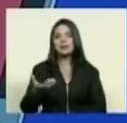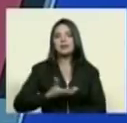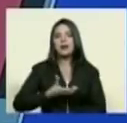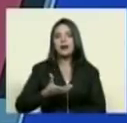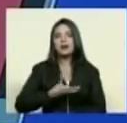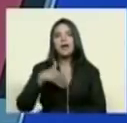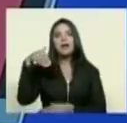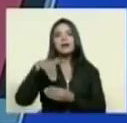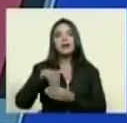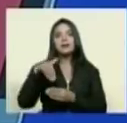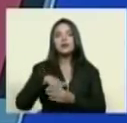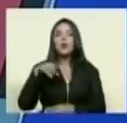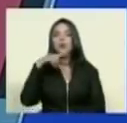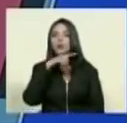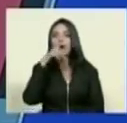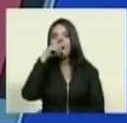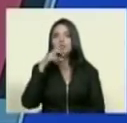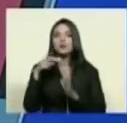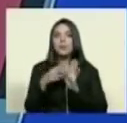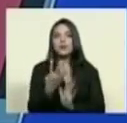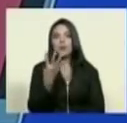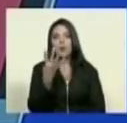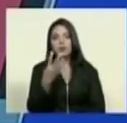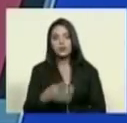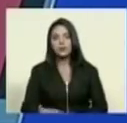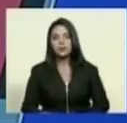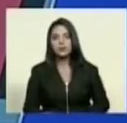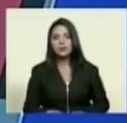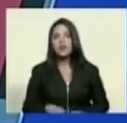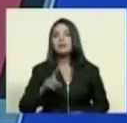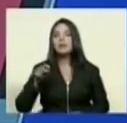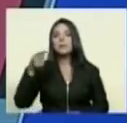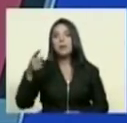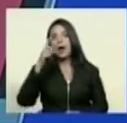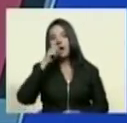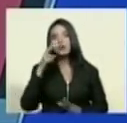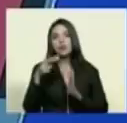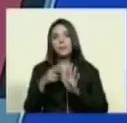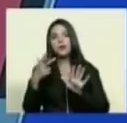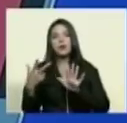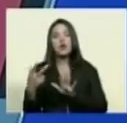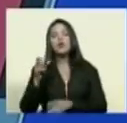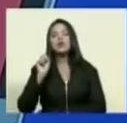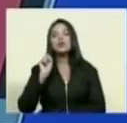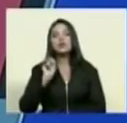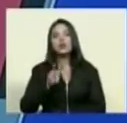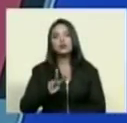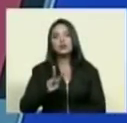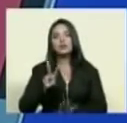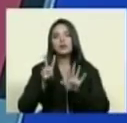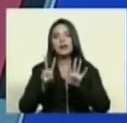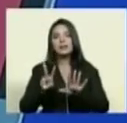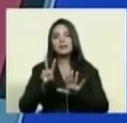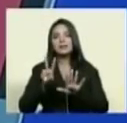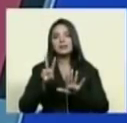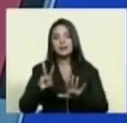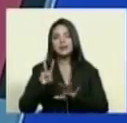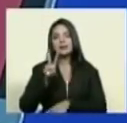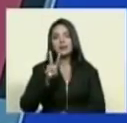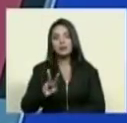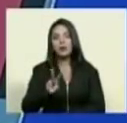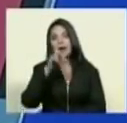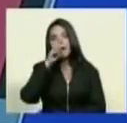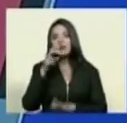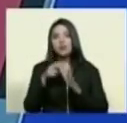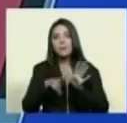las elecciones que se dieron en octubre del año 2004. En el 2008, 272. En el 2013